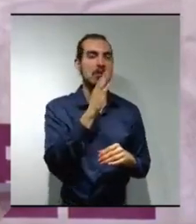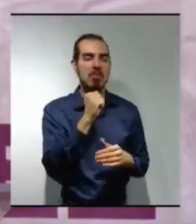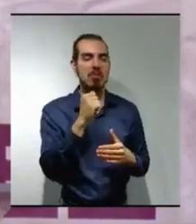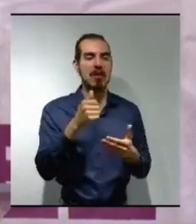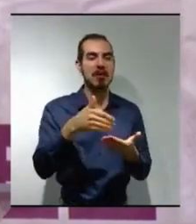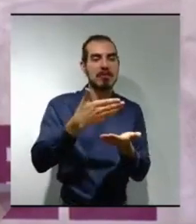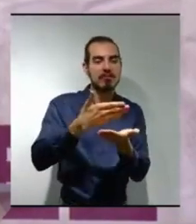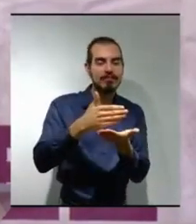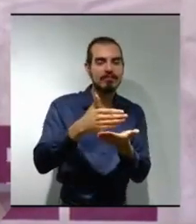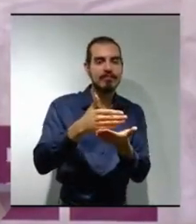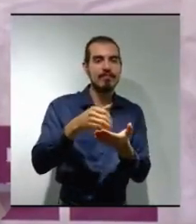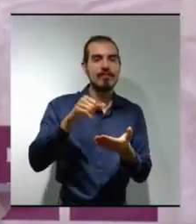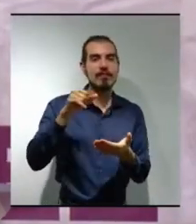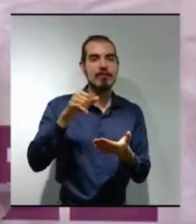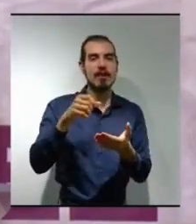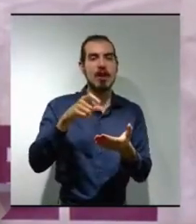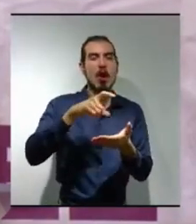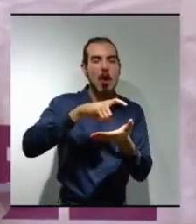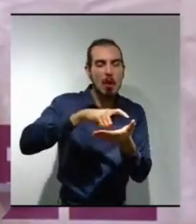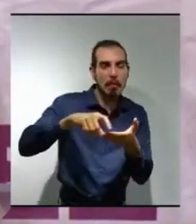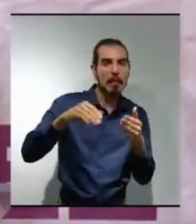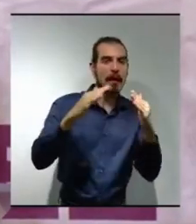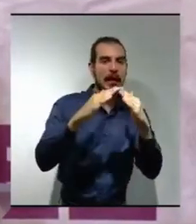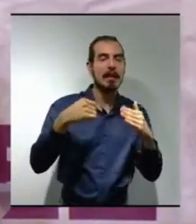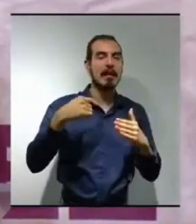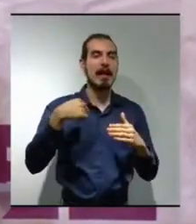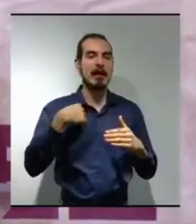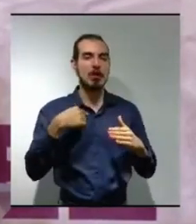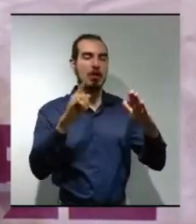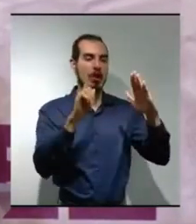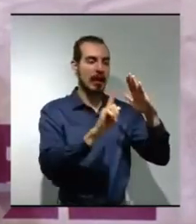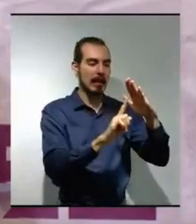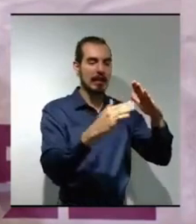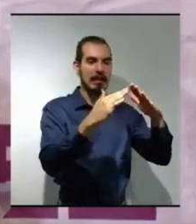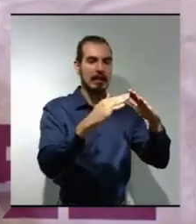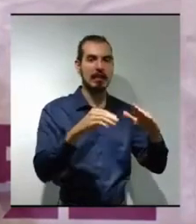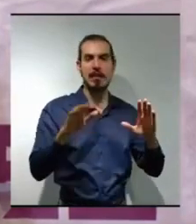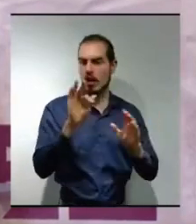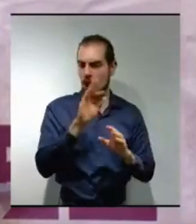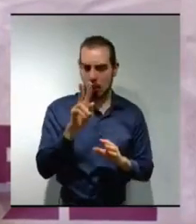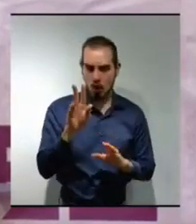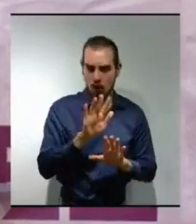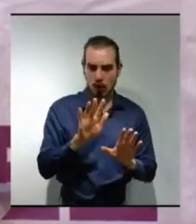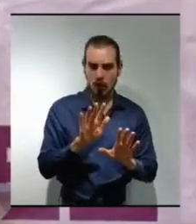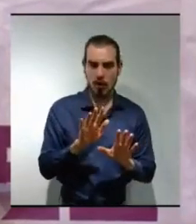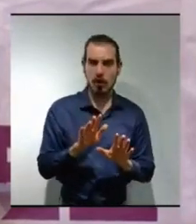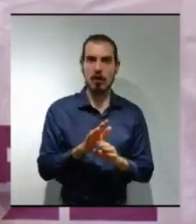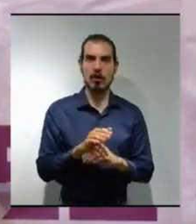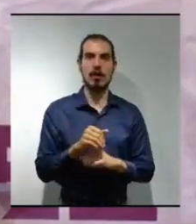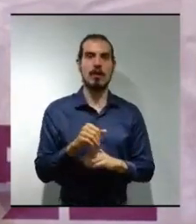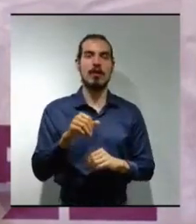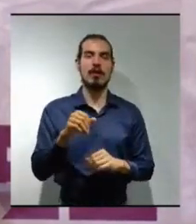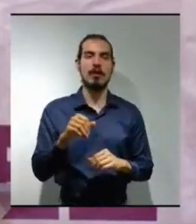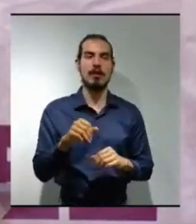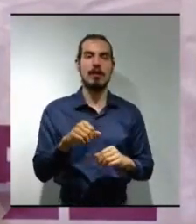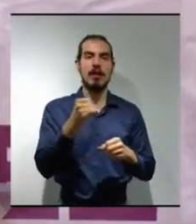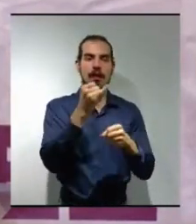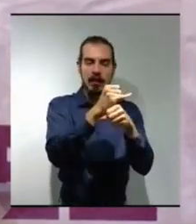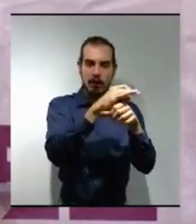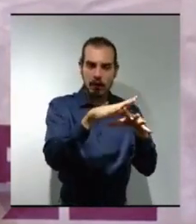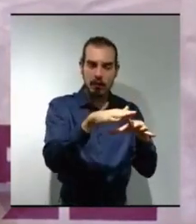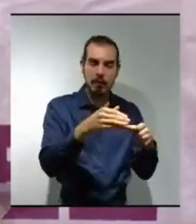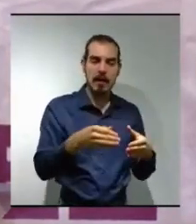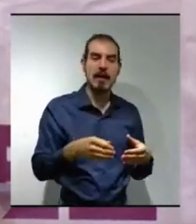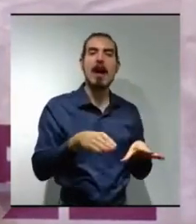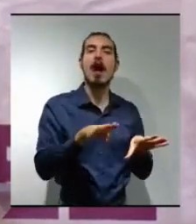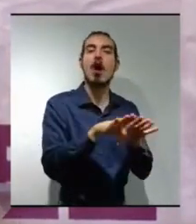en varios fraccionamientos donde hay la mayoría de estas situaciones, y se les informa sobre la adquisición del